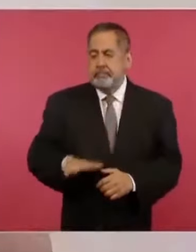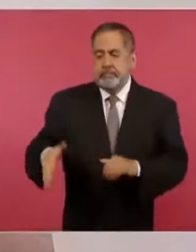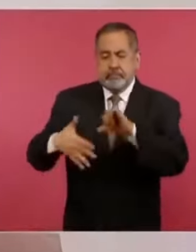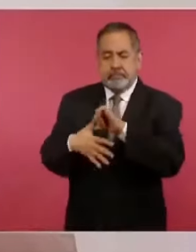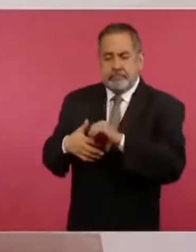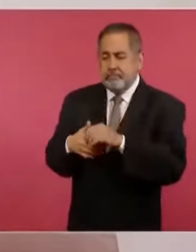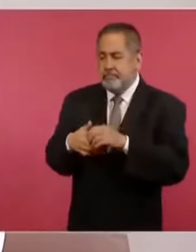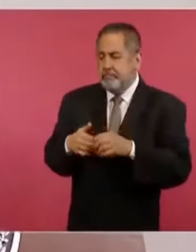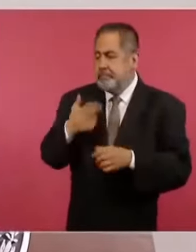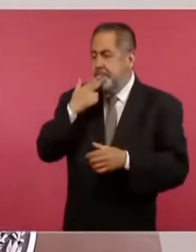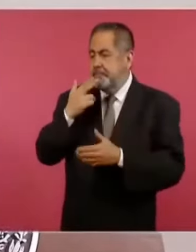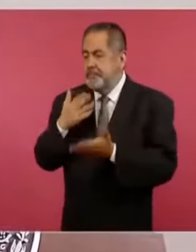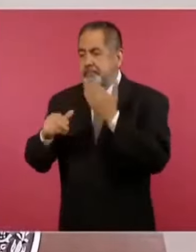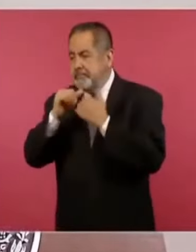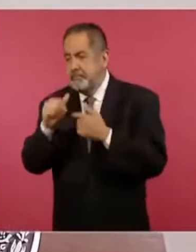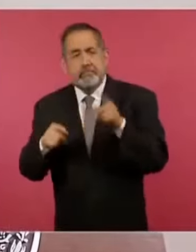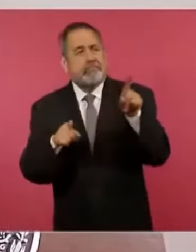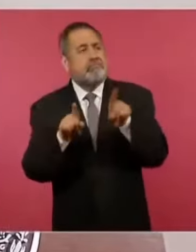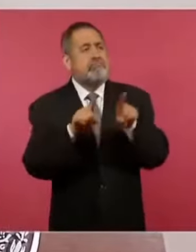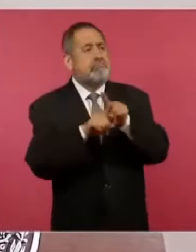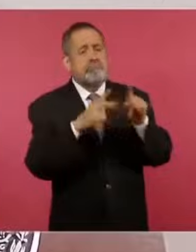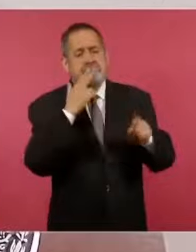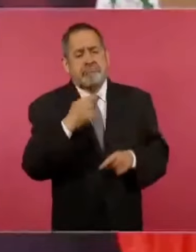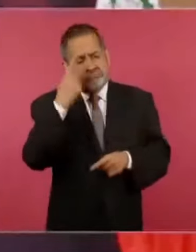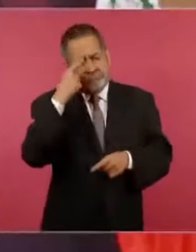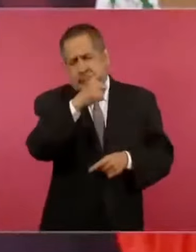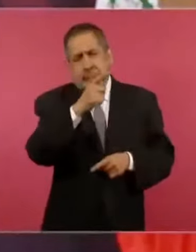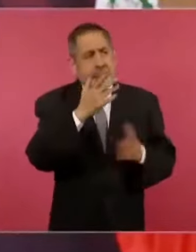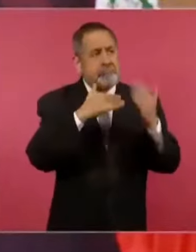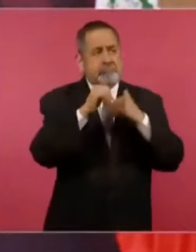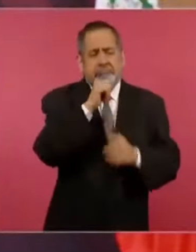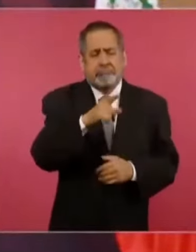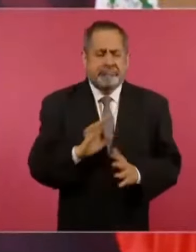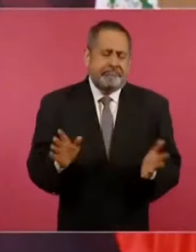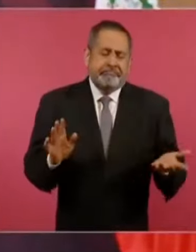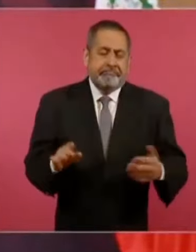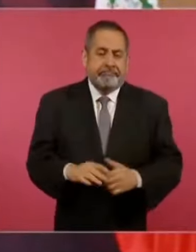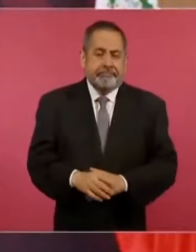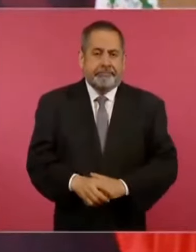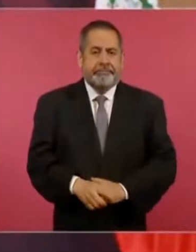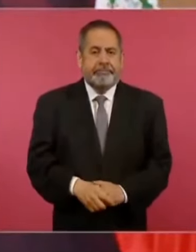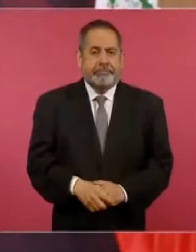pero tampoco a ellos les ayuda.